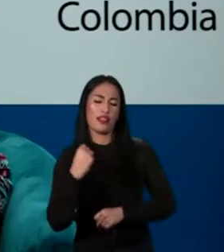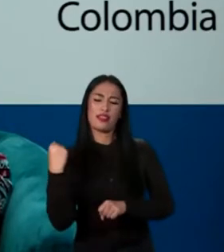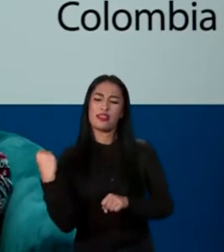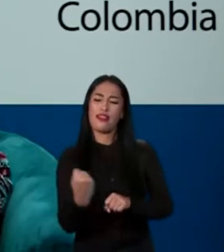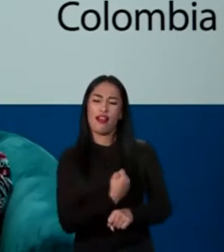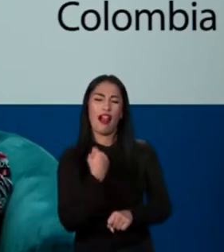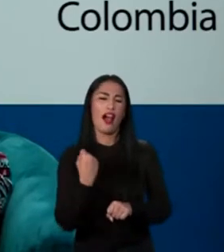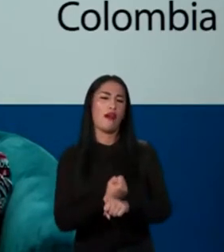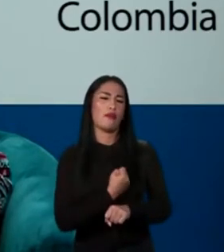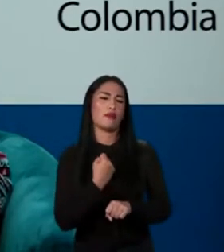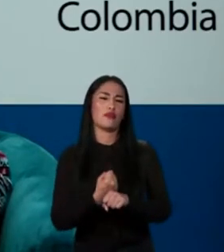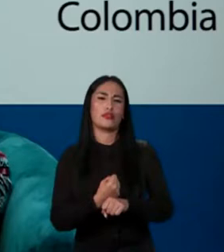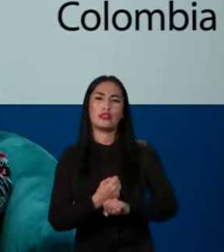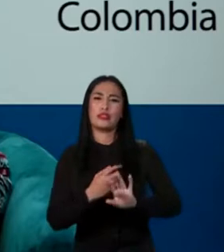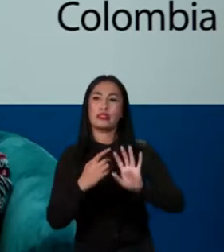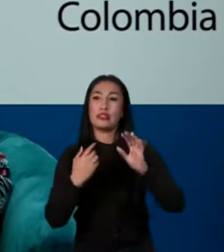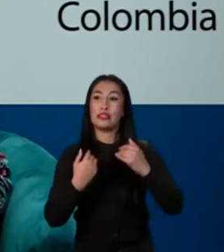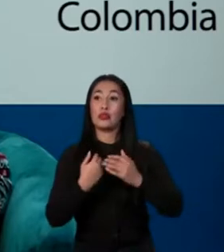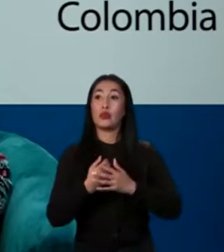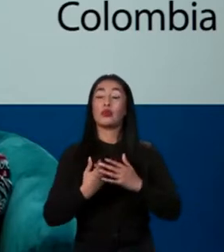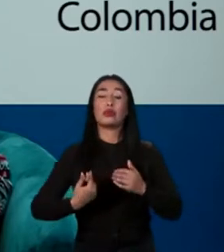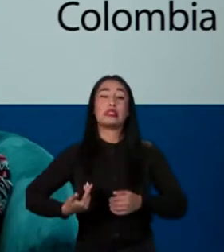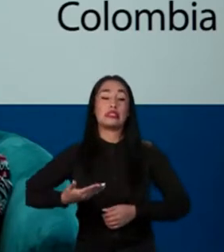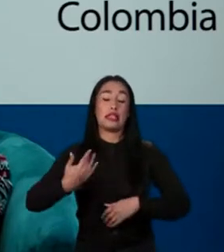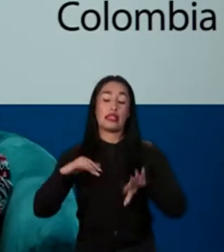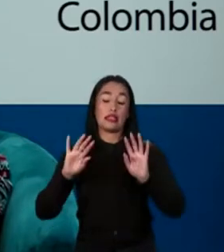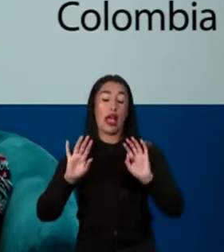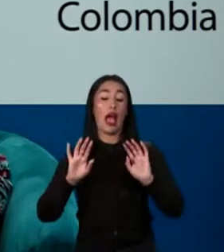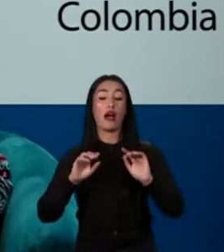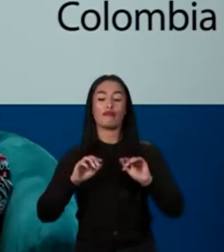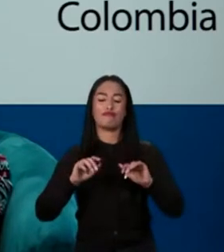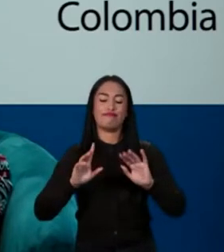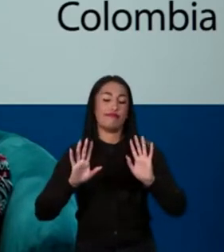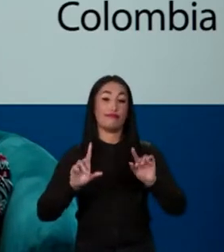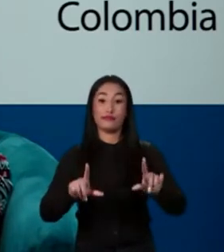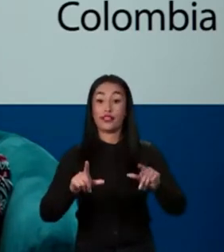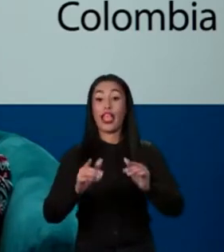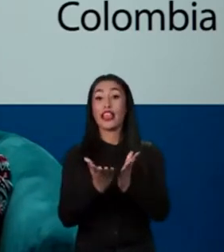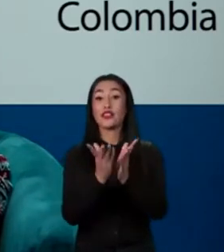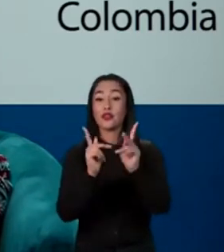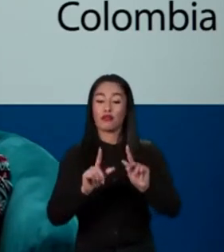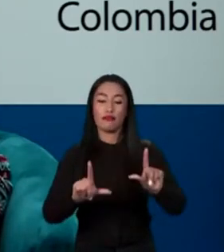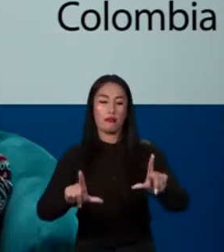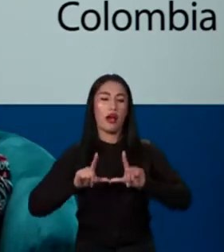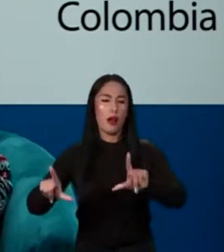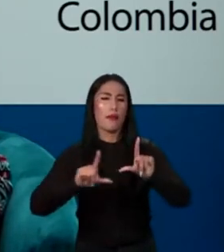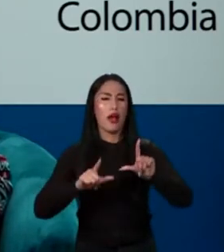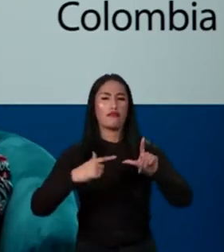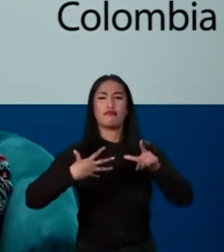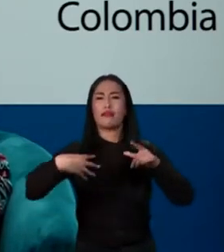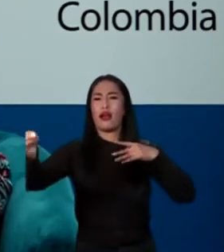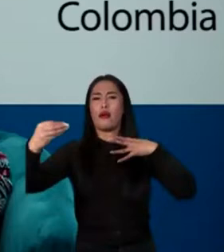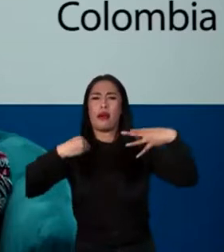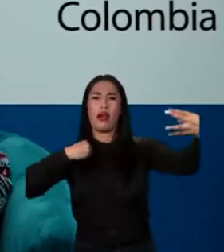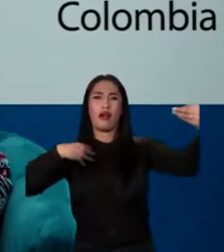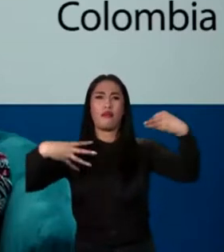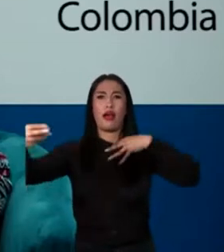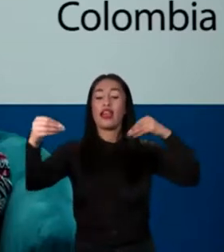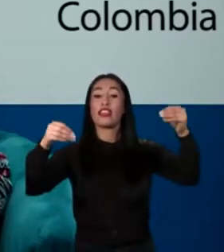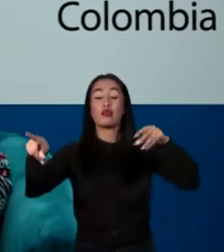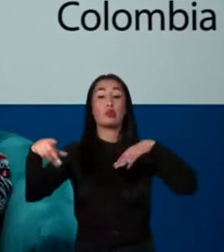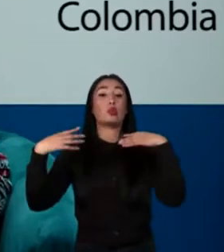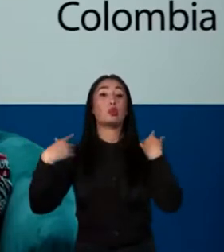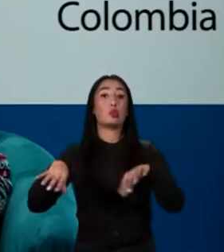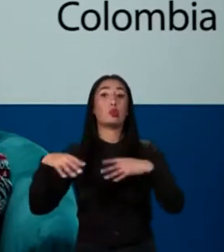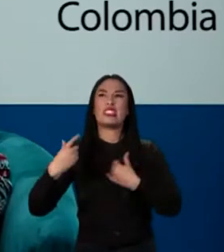sido nuestros antecesores que han venido construyendo universidad por 154 años y que